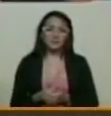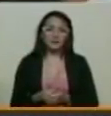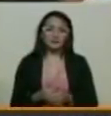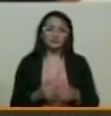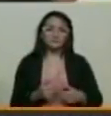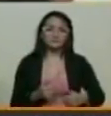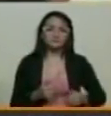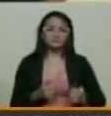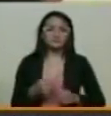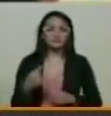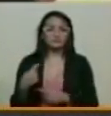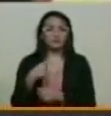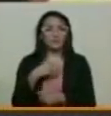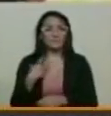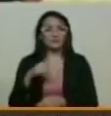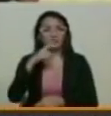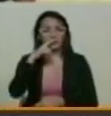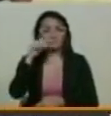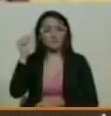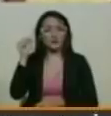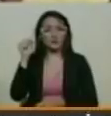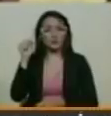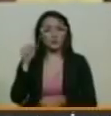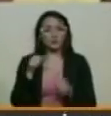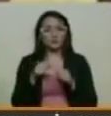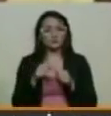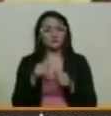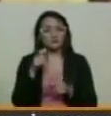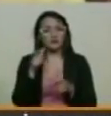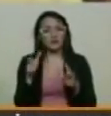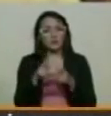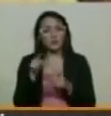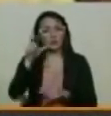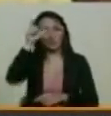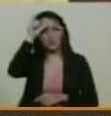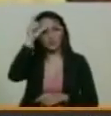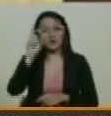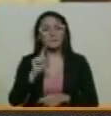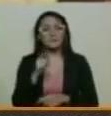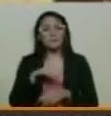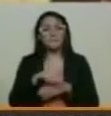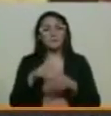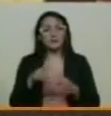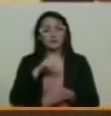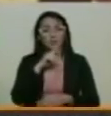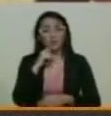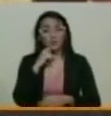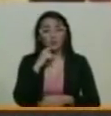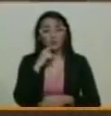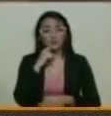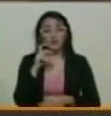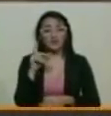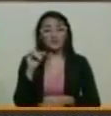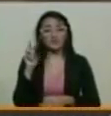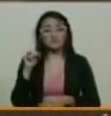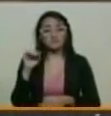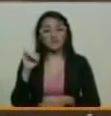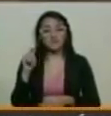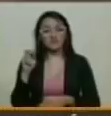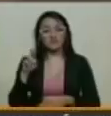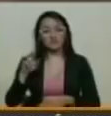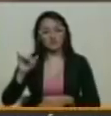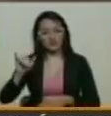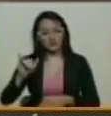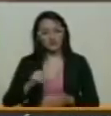señaló que por instrucciones del presidente Nicolás Maduro y en seguimiento a su reunión en Turquía con el primer ministro de Rusia, Dmitry Medvedev,